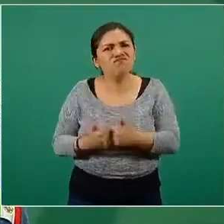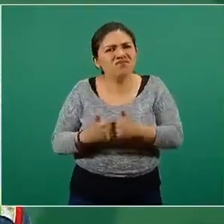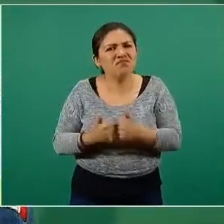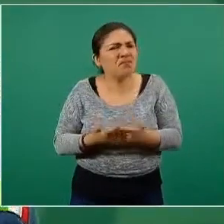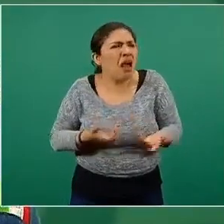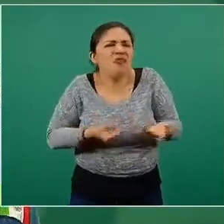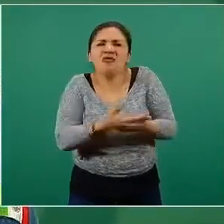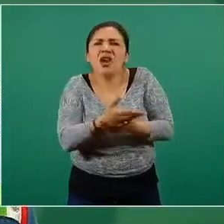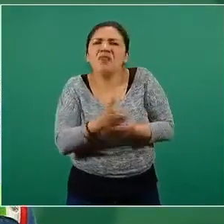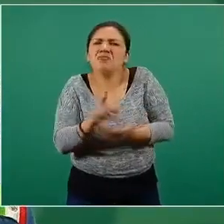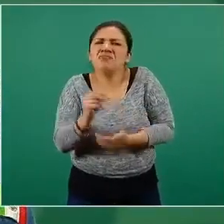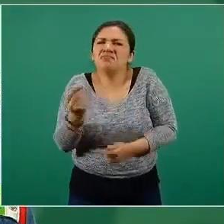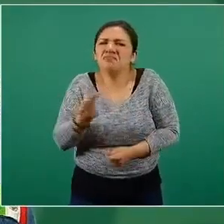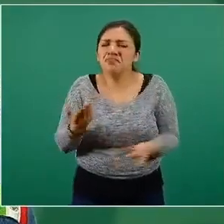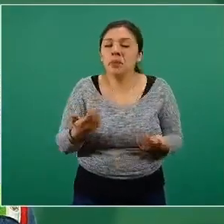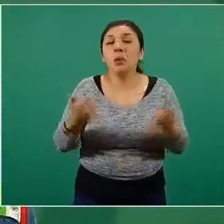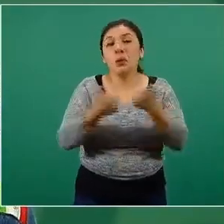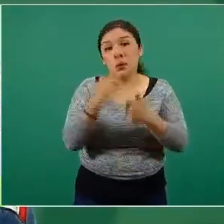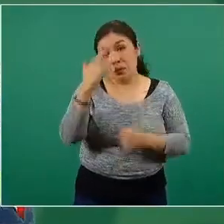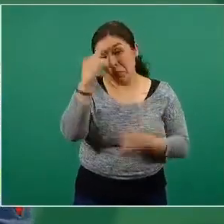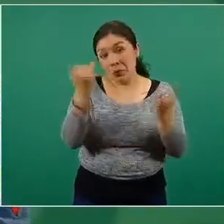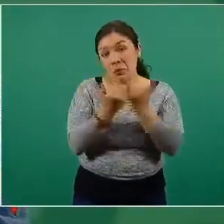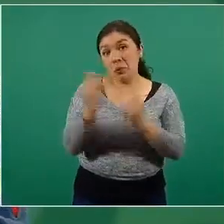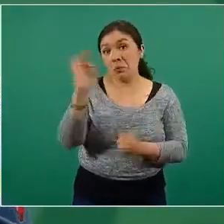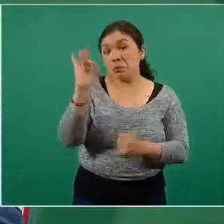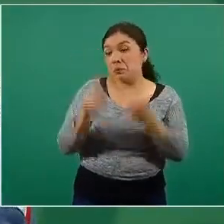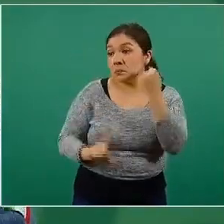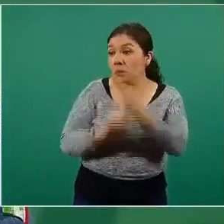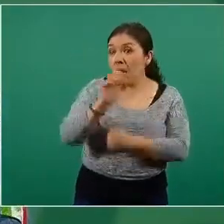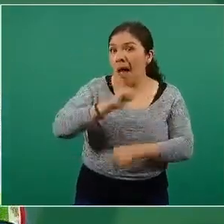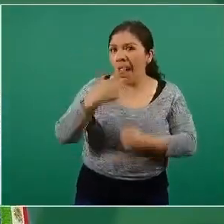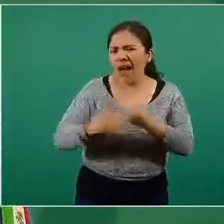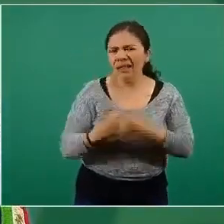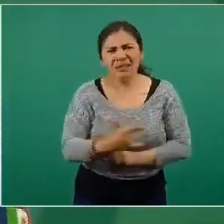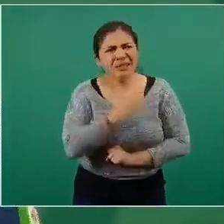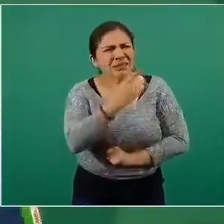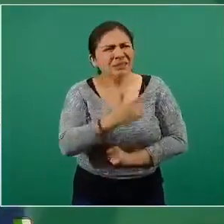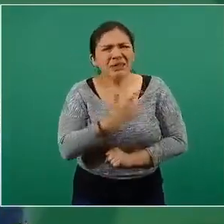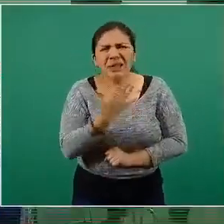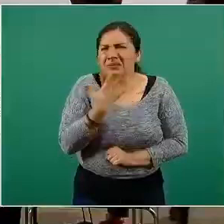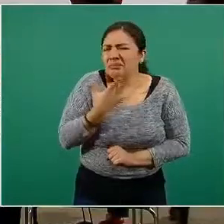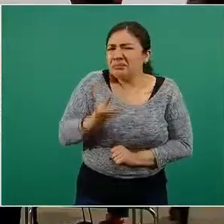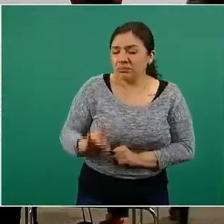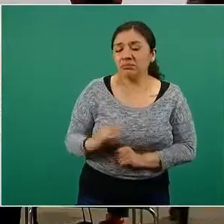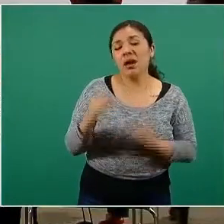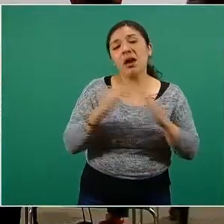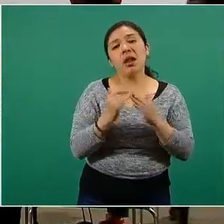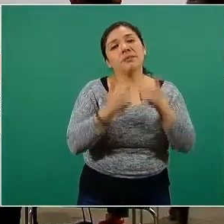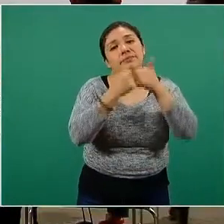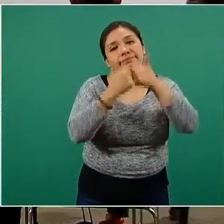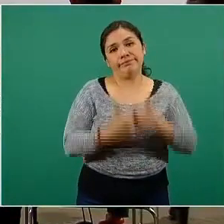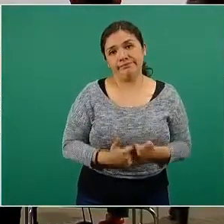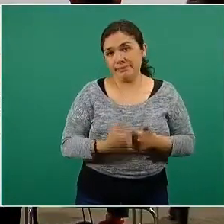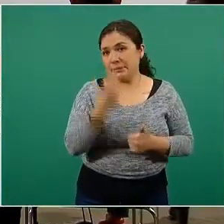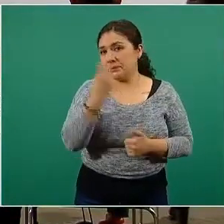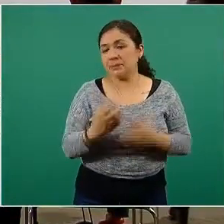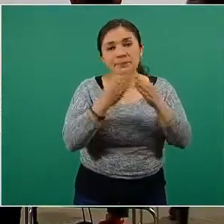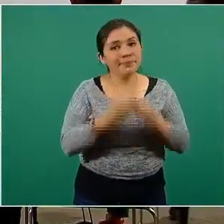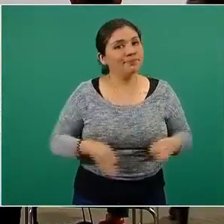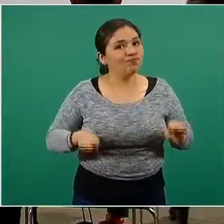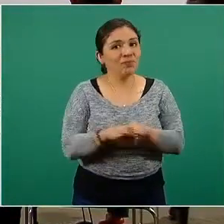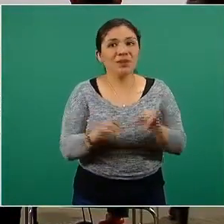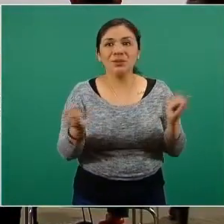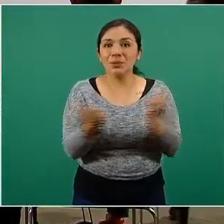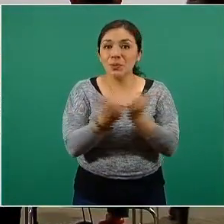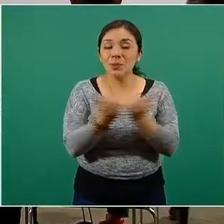hacer. También el recordar que ante la aparición de cualquier signo o síntoma me quedo en casa. Esto es lo principal